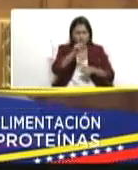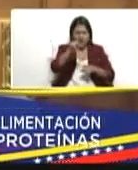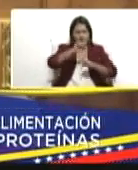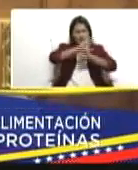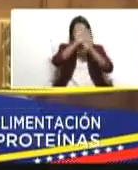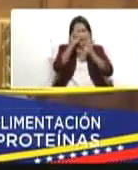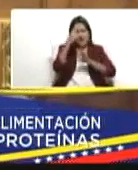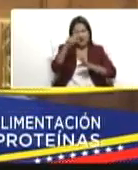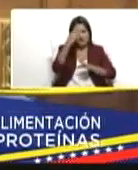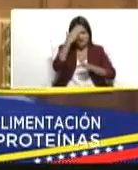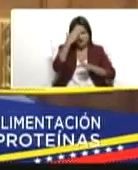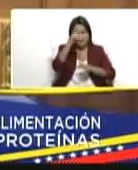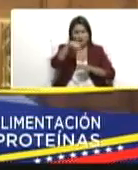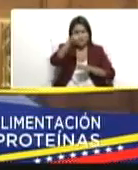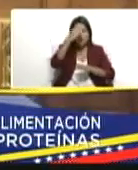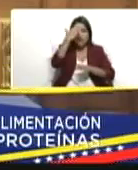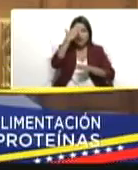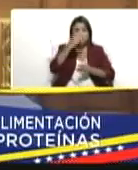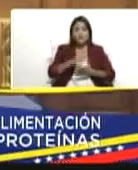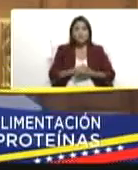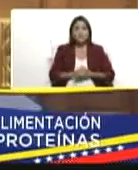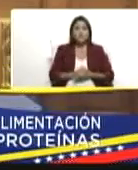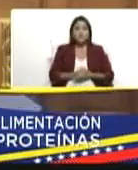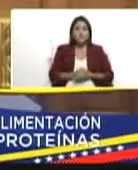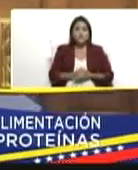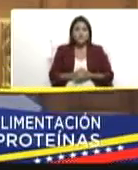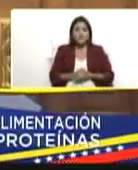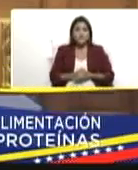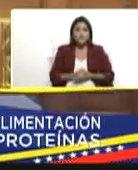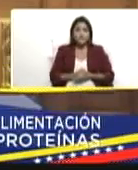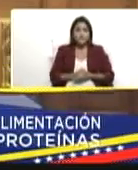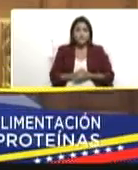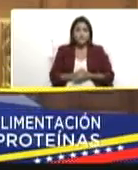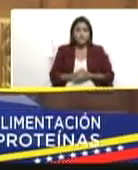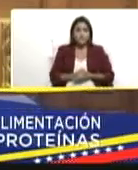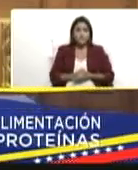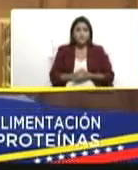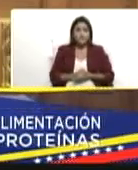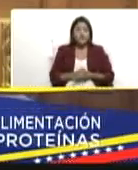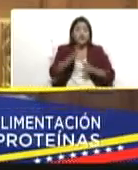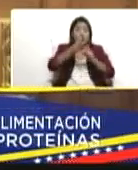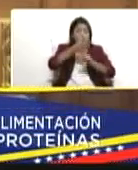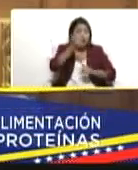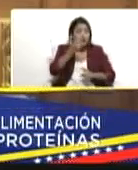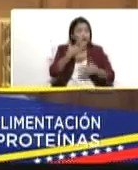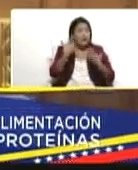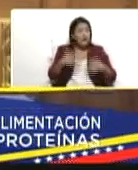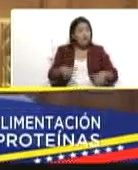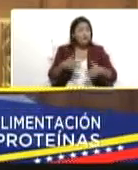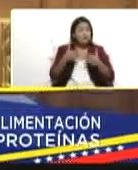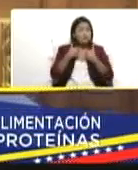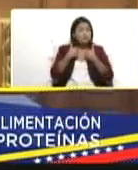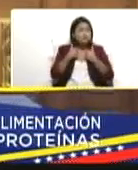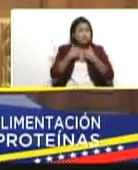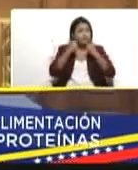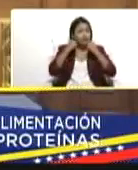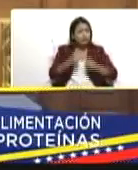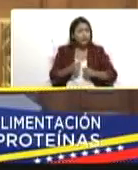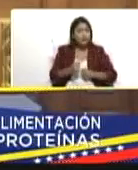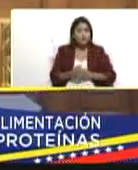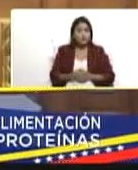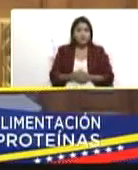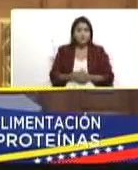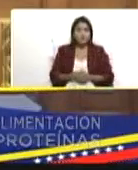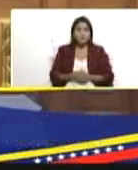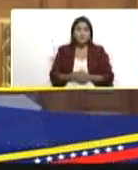verdad Ese era el plan y lograron profundas heridas sociales que inclusive lo